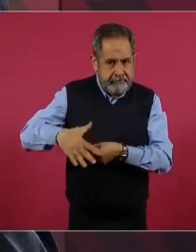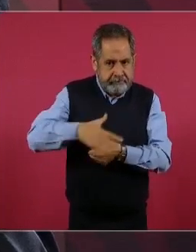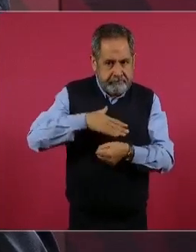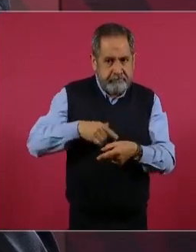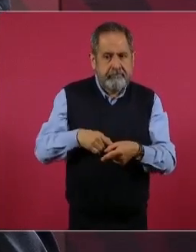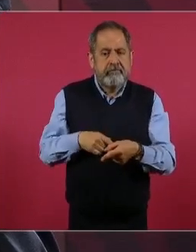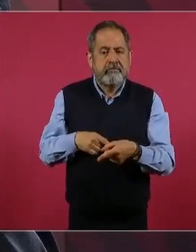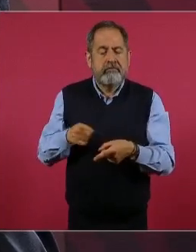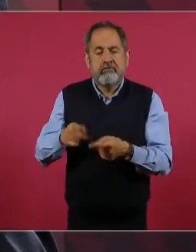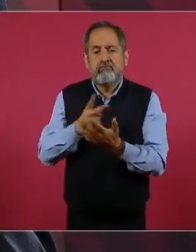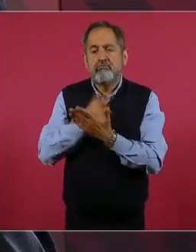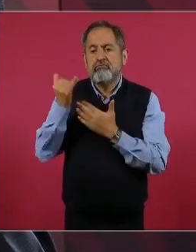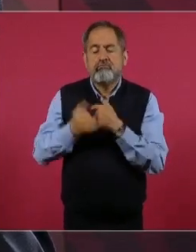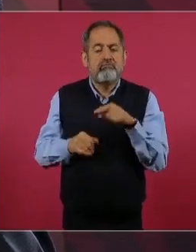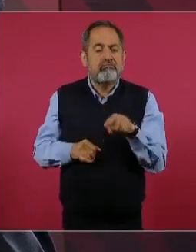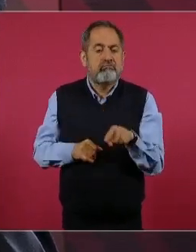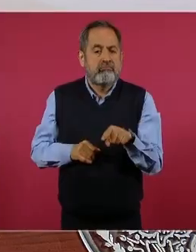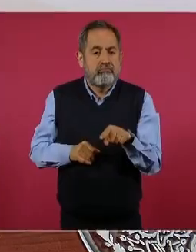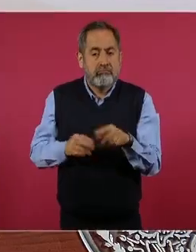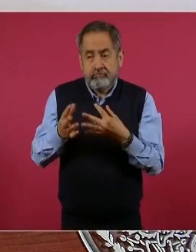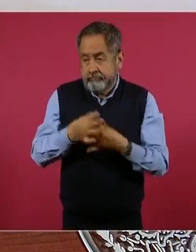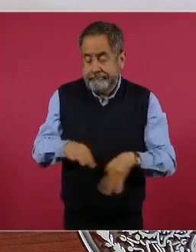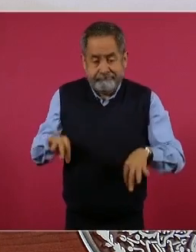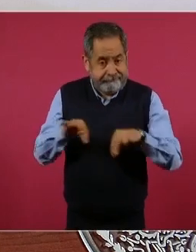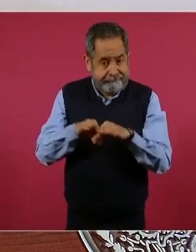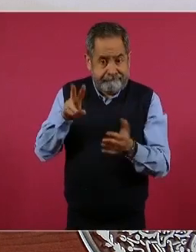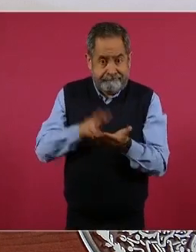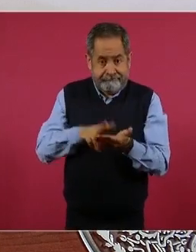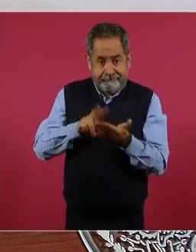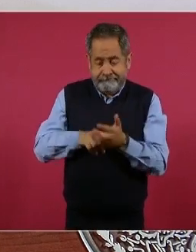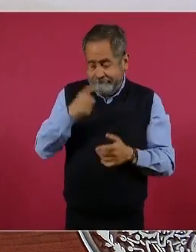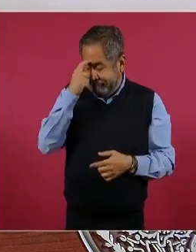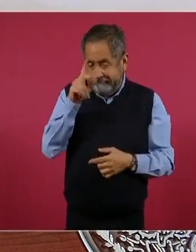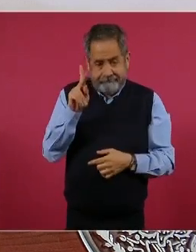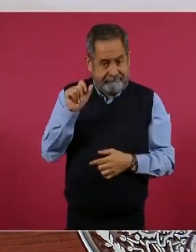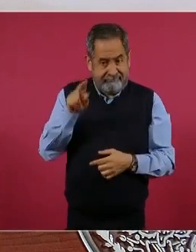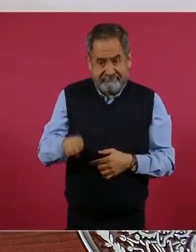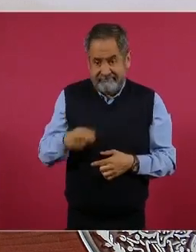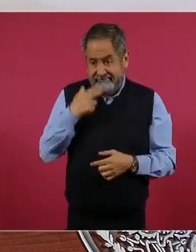que es un proyecto importantísimo, estratégico.